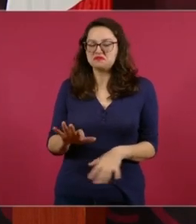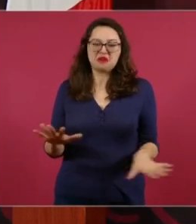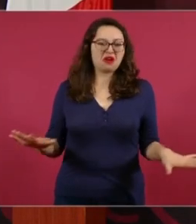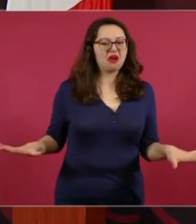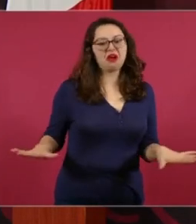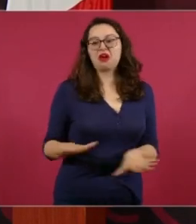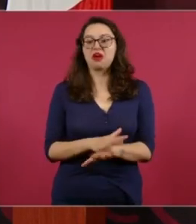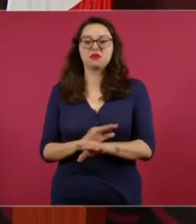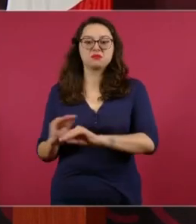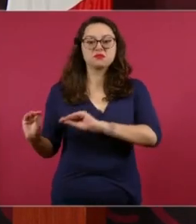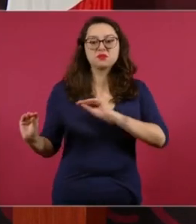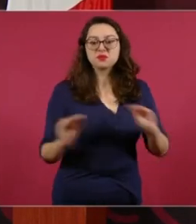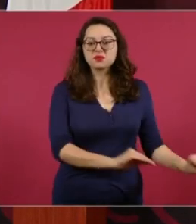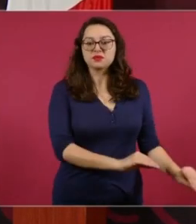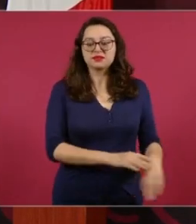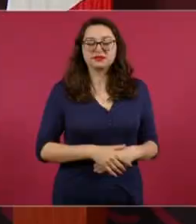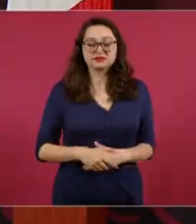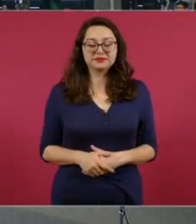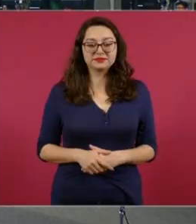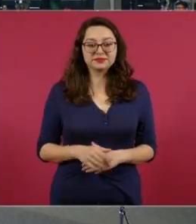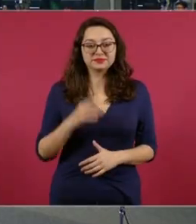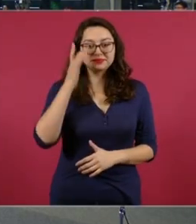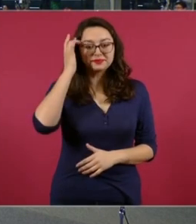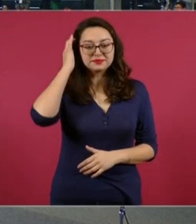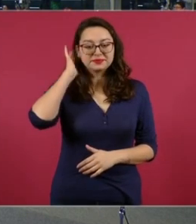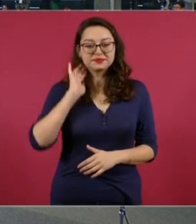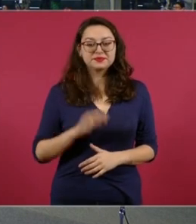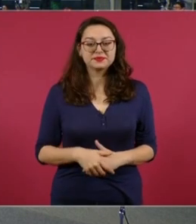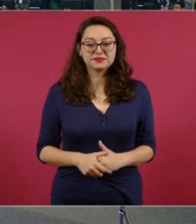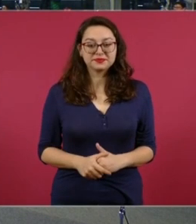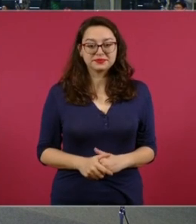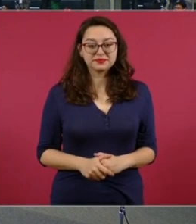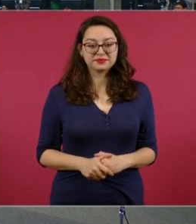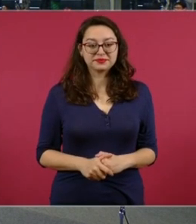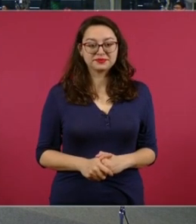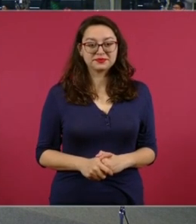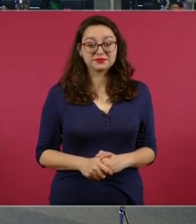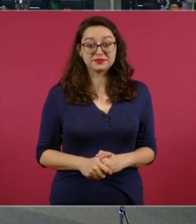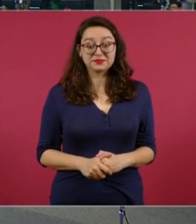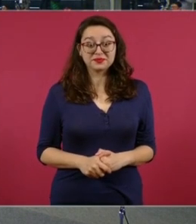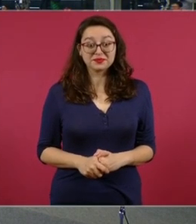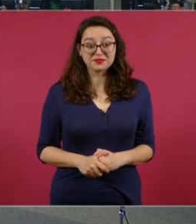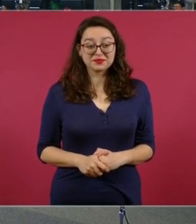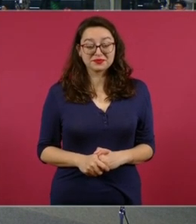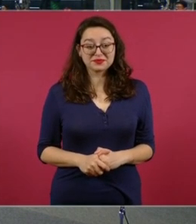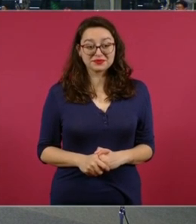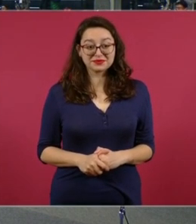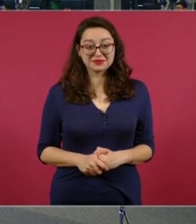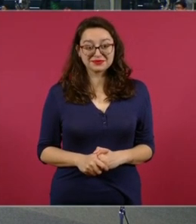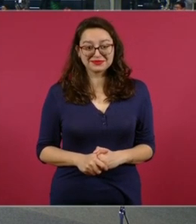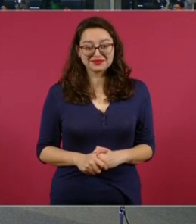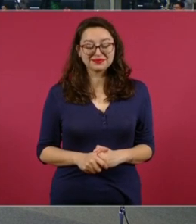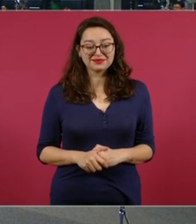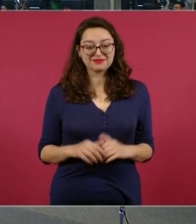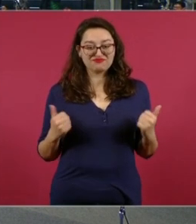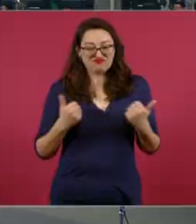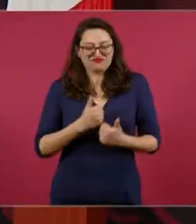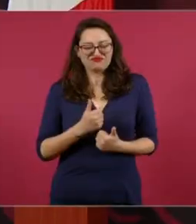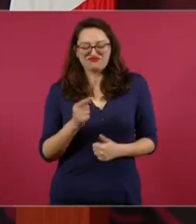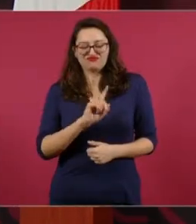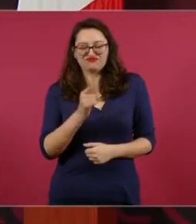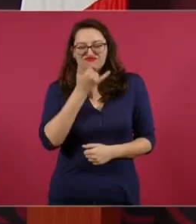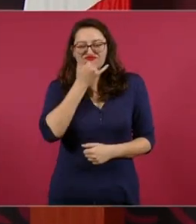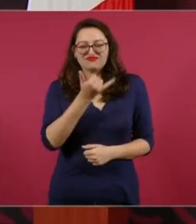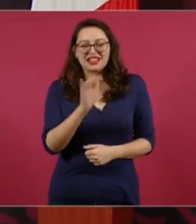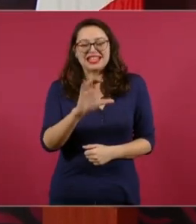Ese es mejor término en lugar de converso. Chaqueta, digo chaquetero.